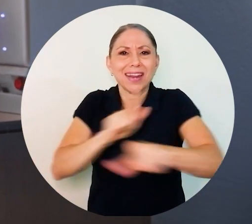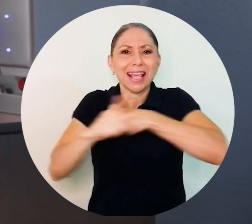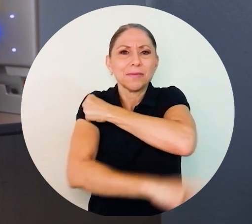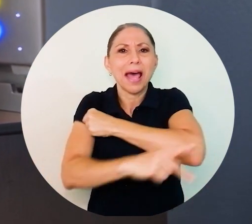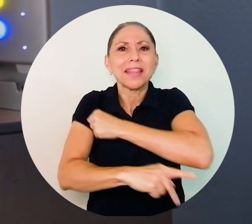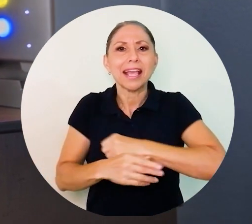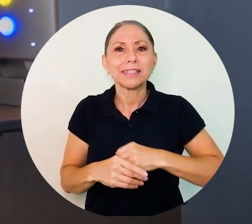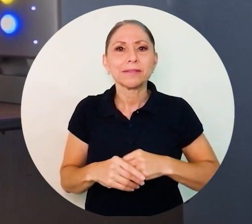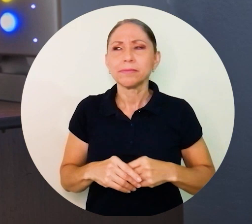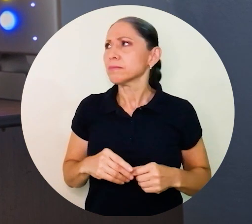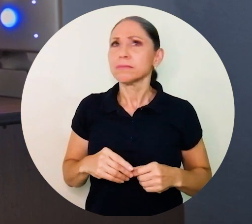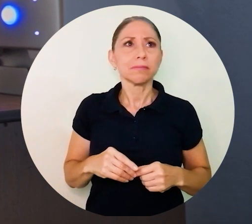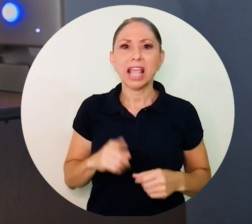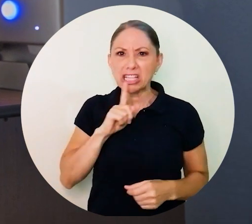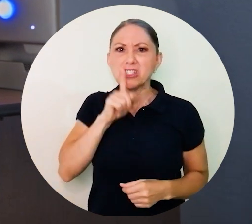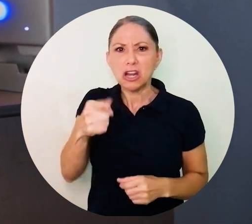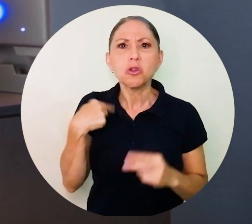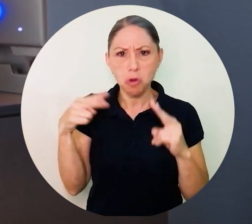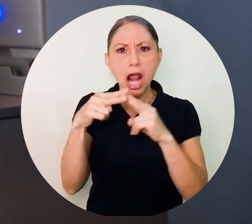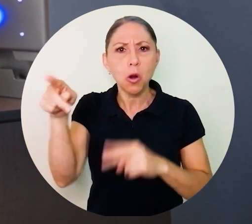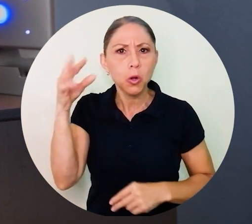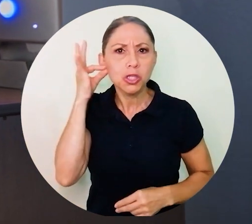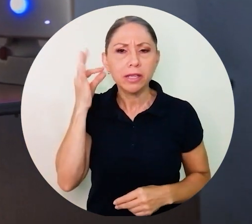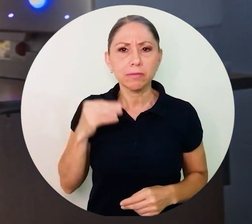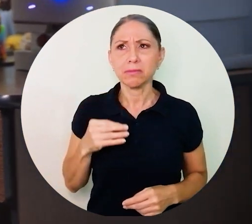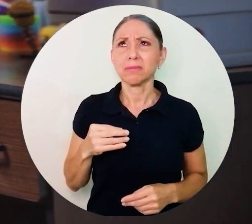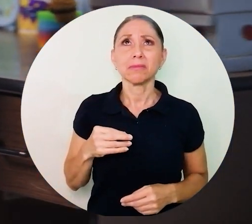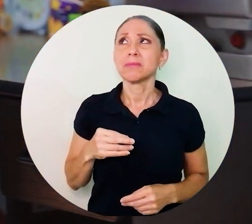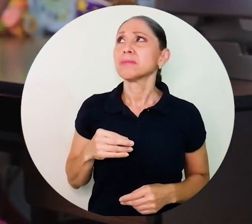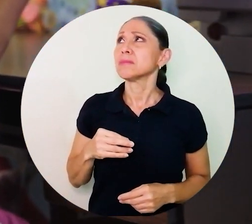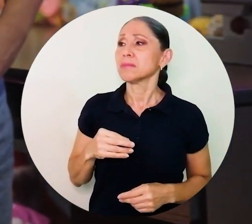cierto. Yo la conocí.